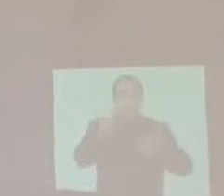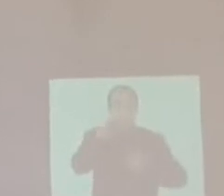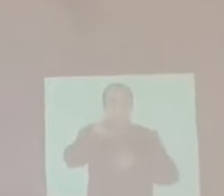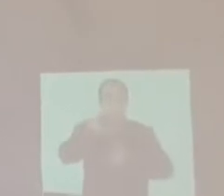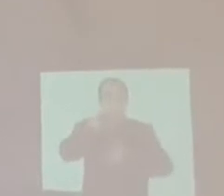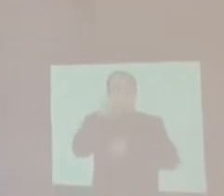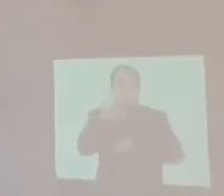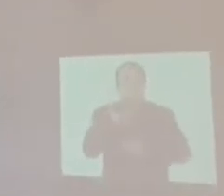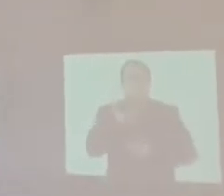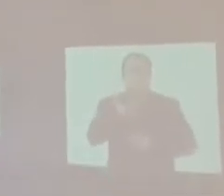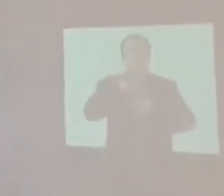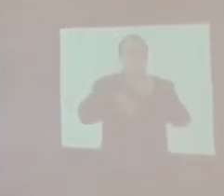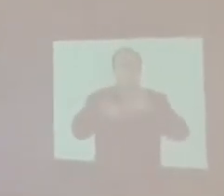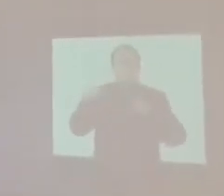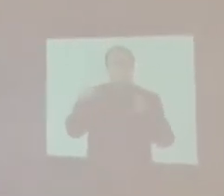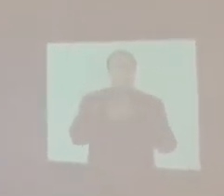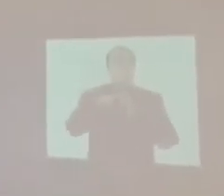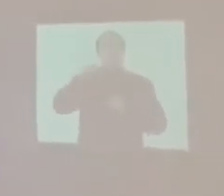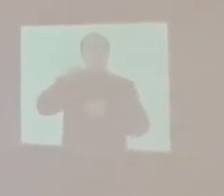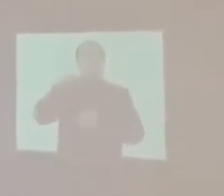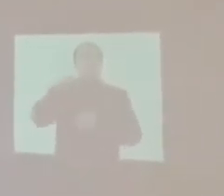de 15.088 a